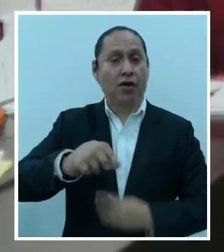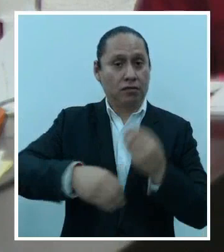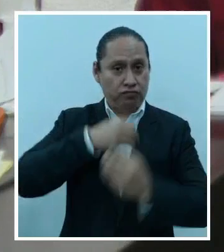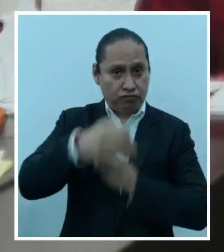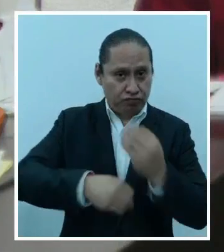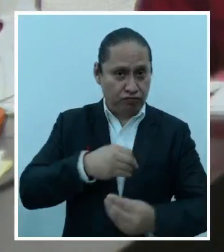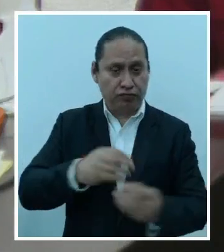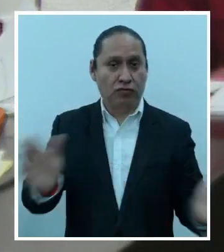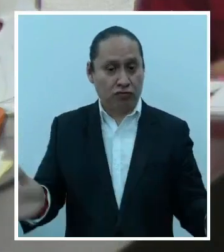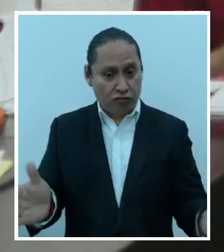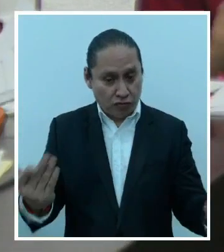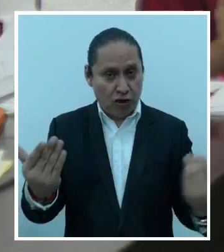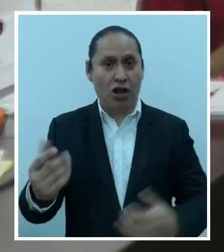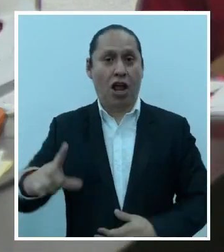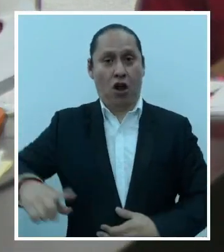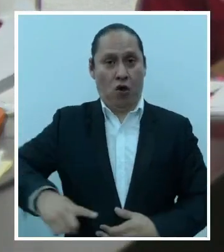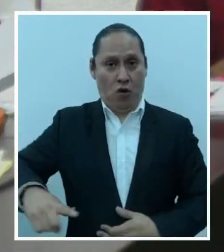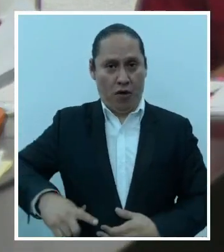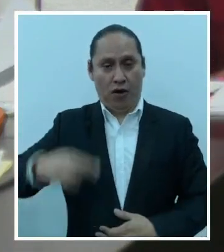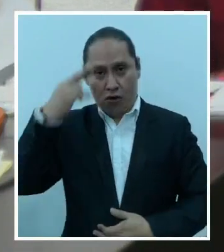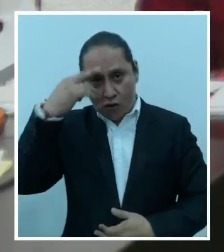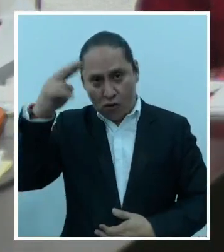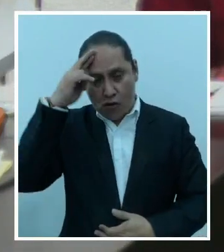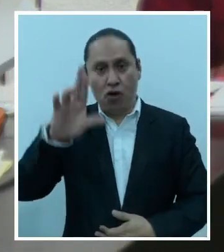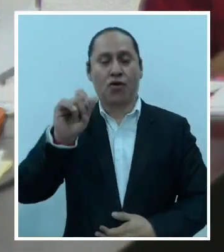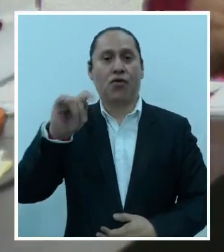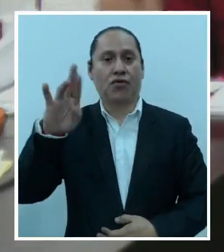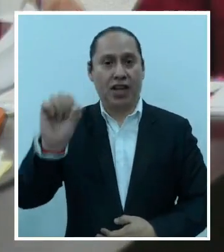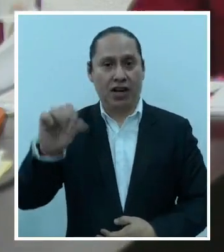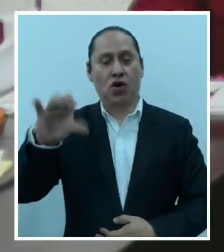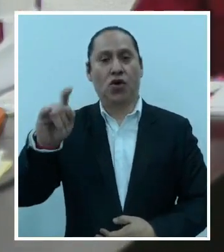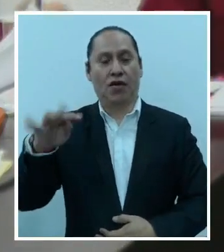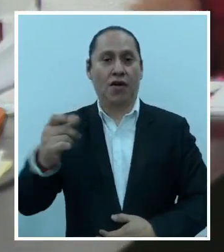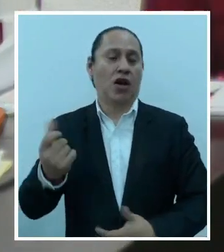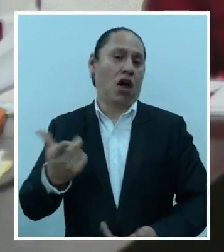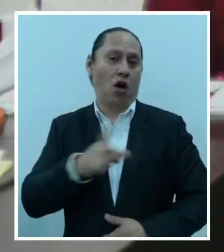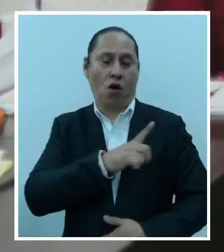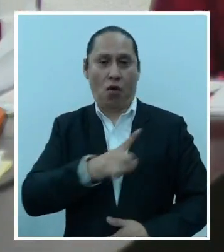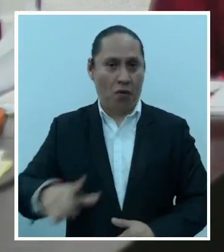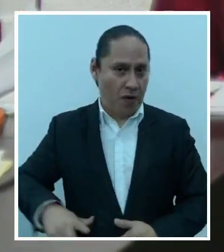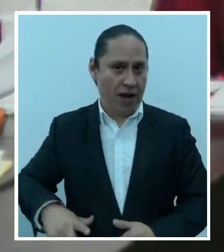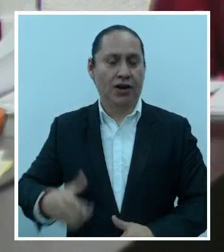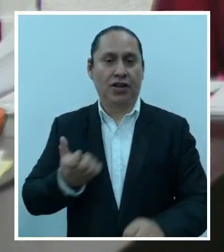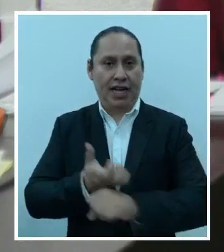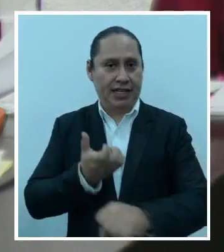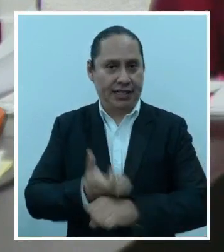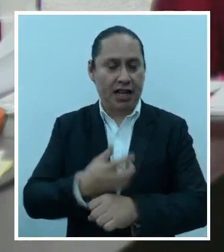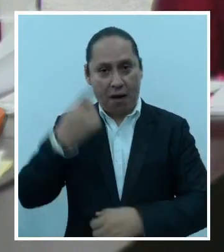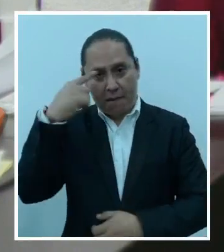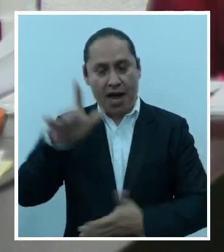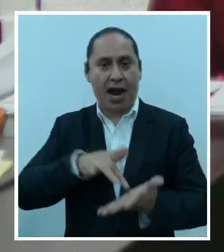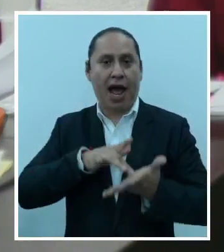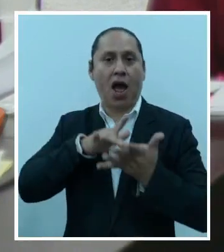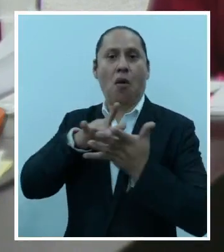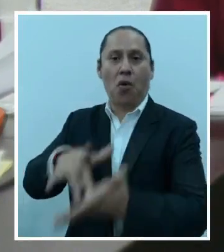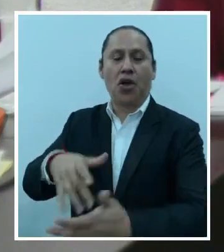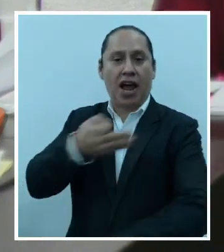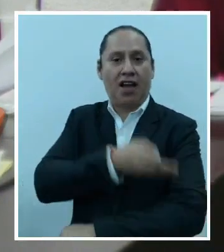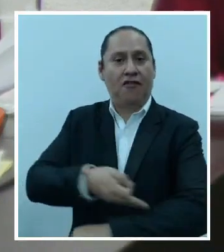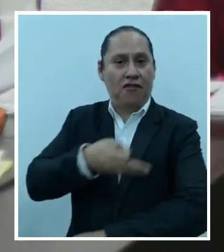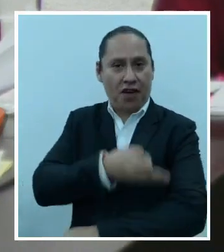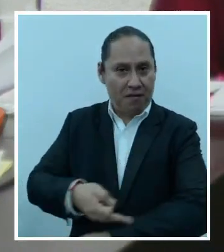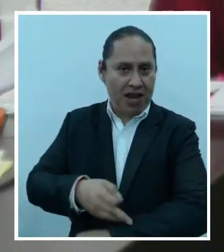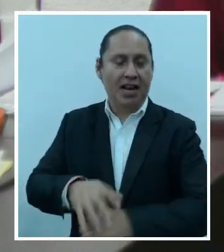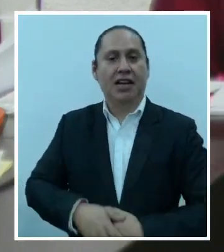promovida por el doctor rutilio escand Escandón cadenas gobernador del estado de Chiapas Para apoyar a las familias de los